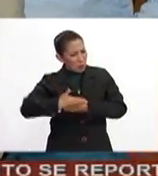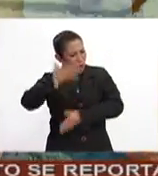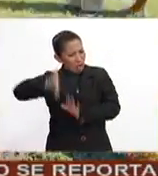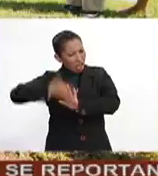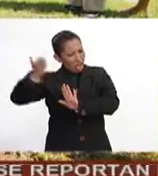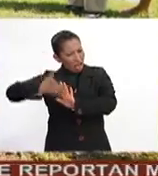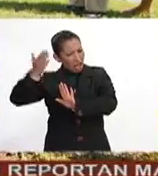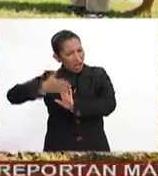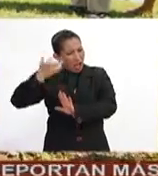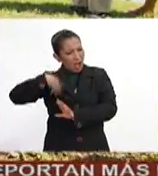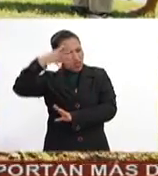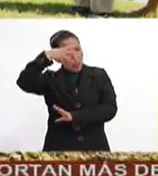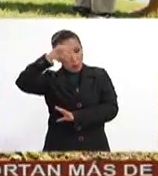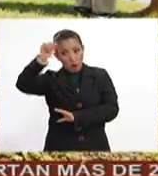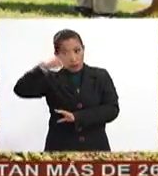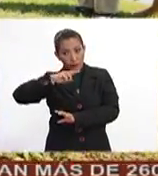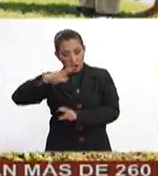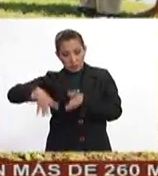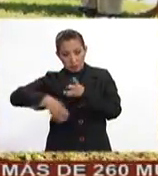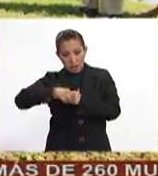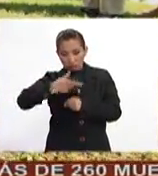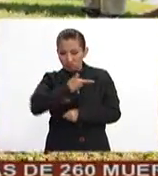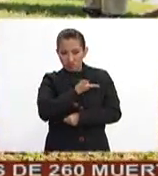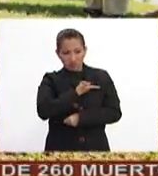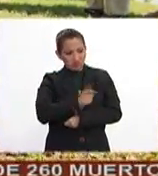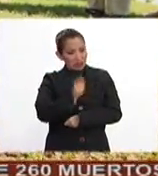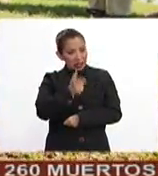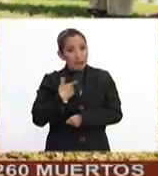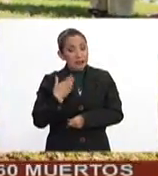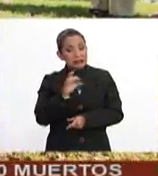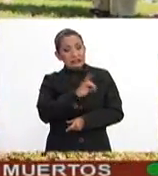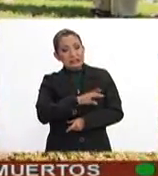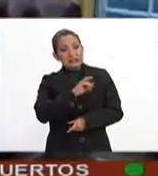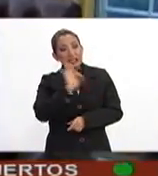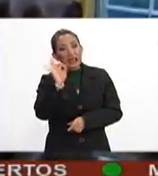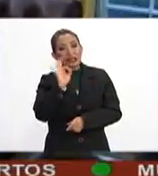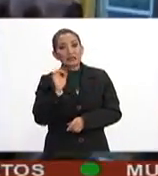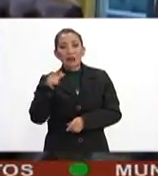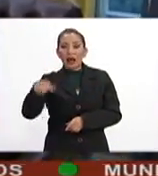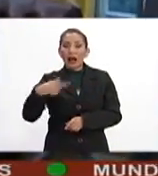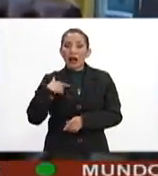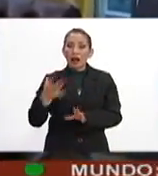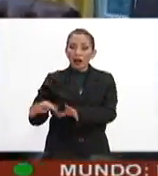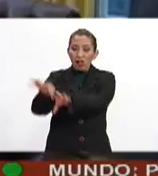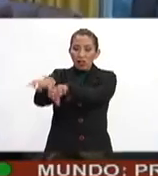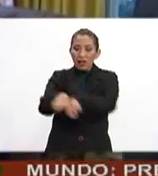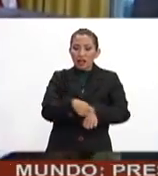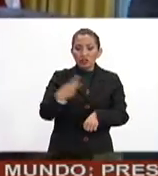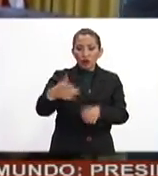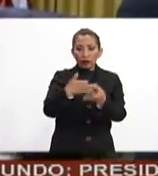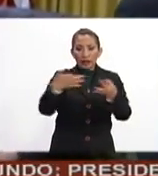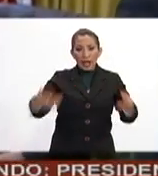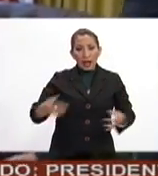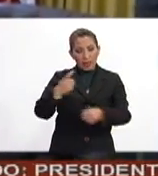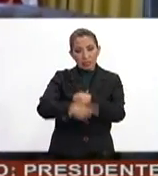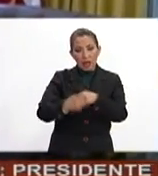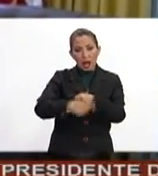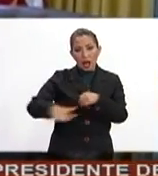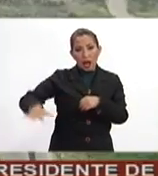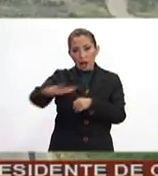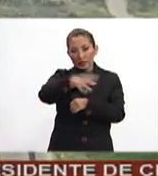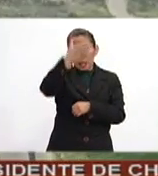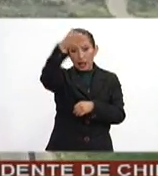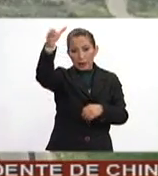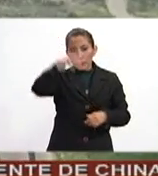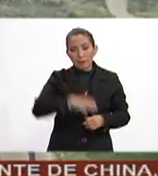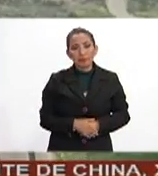muro de Donald Trump. Otras voces que se suman a esta postura temen que les vaya a expropiar sus tierras y que se vaya a afectar el